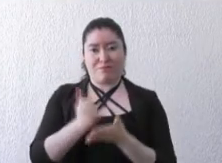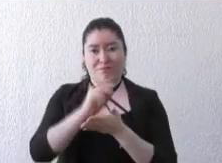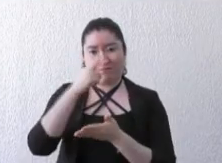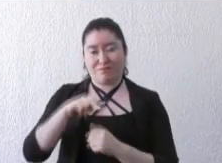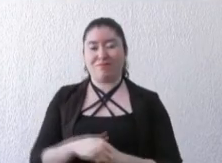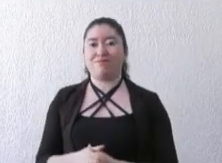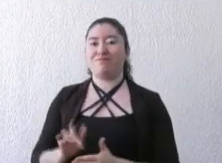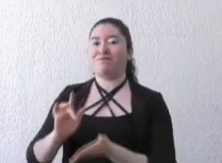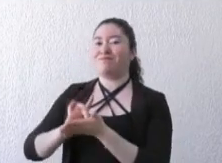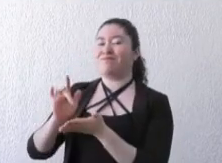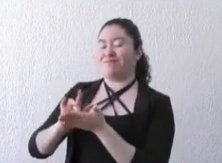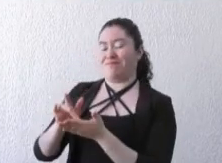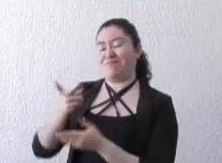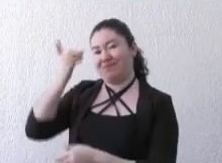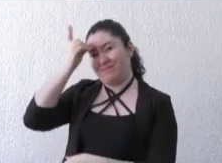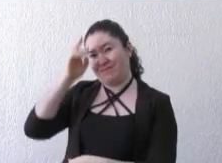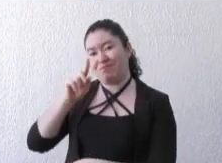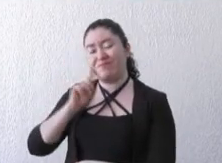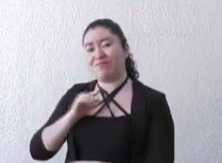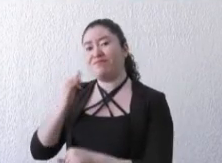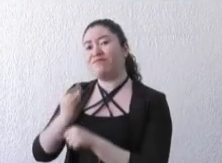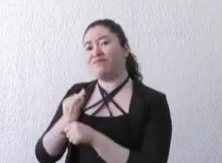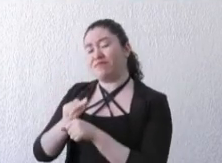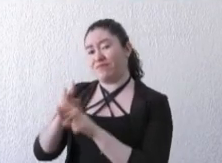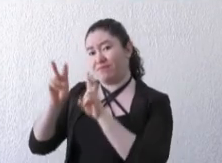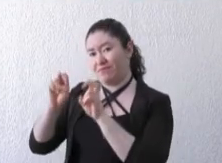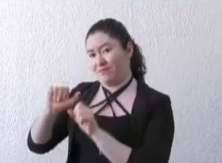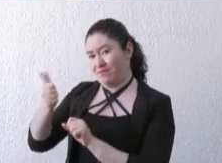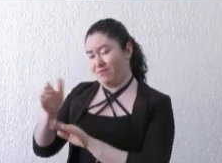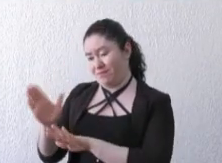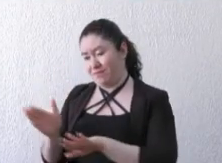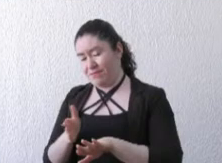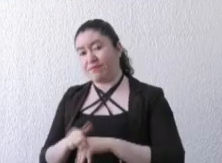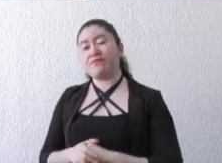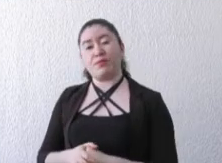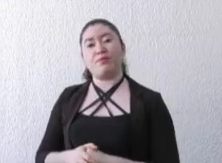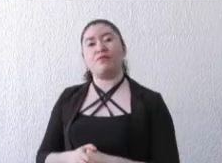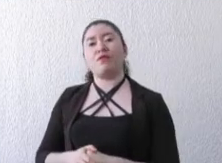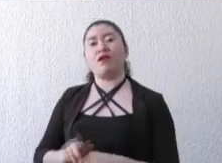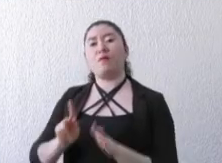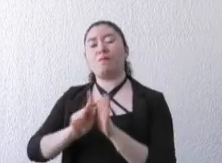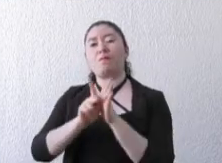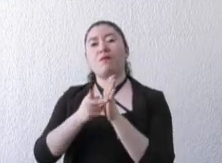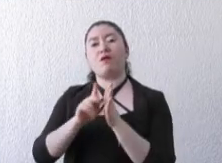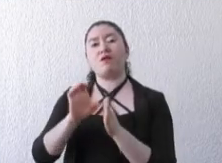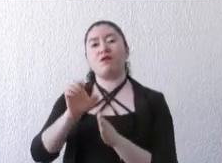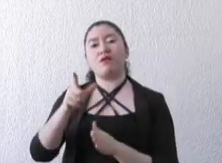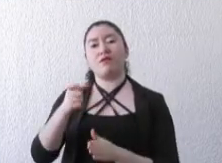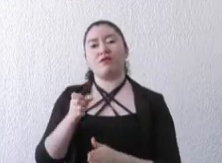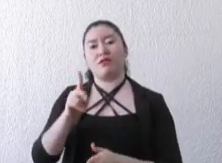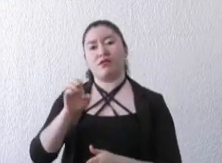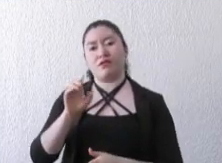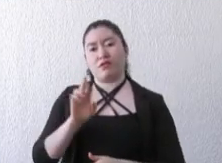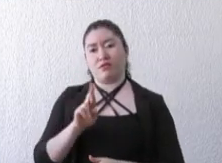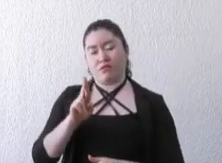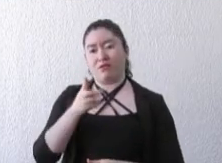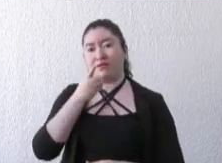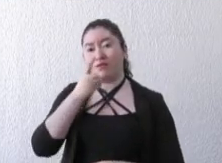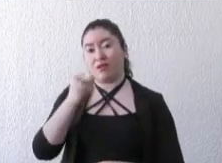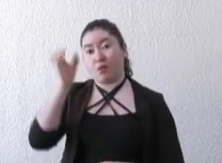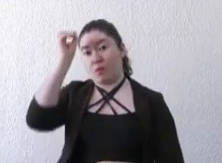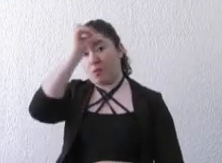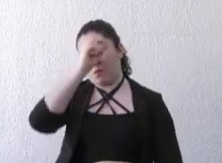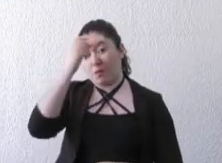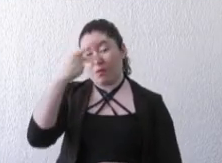doctora. Oiga, y en otro tema, hoy publicamos en el periódico Excelsior la opinión de una economista y académica que se